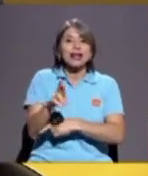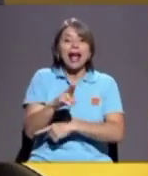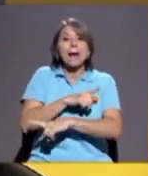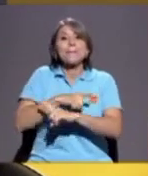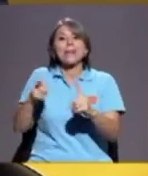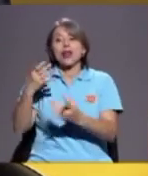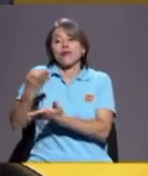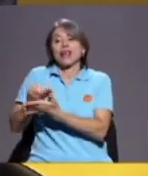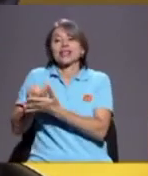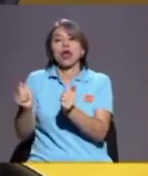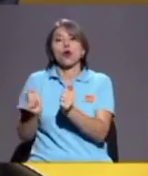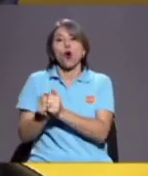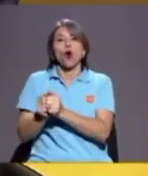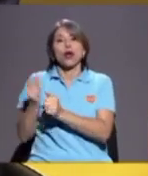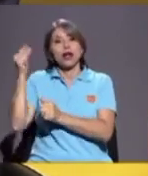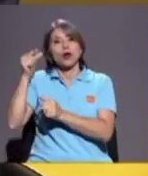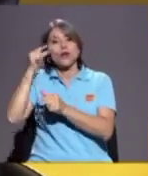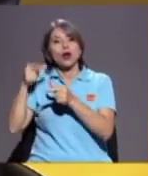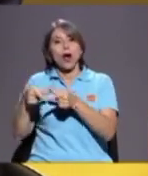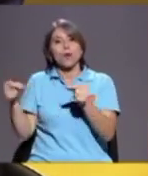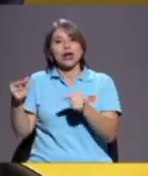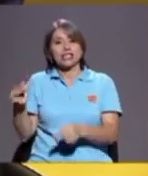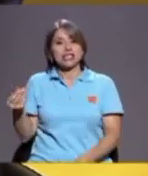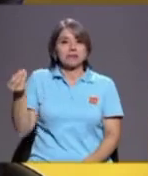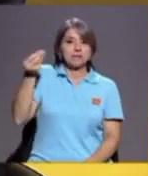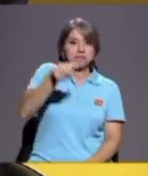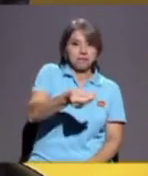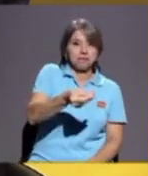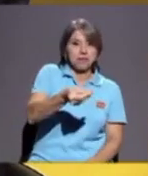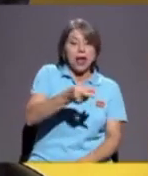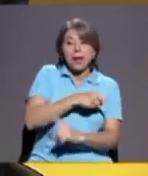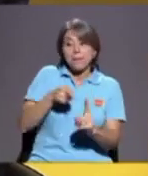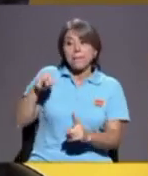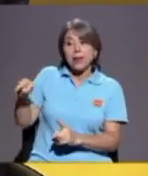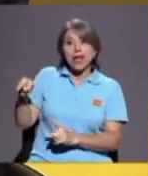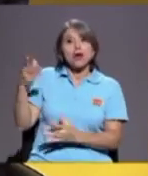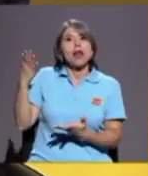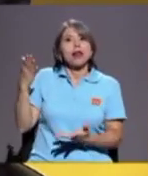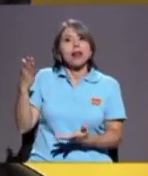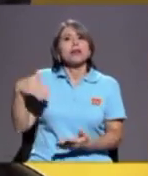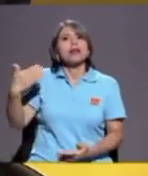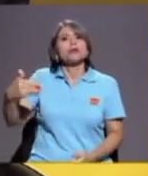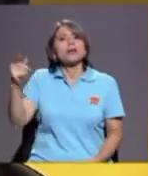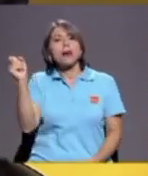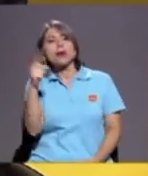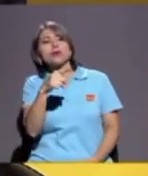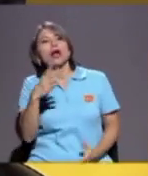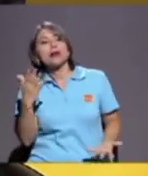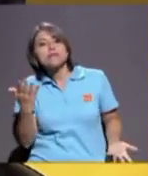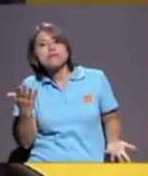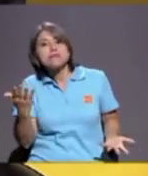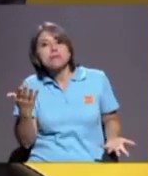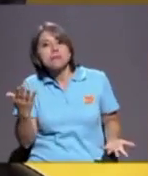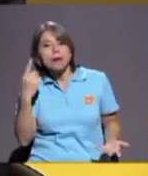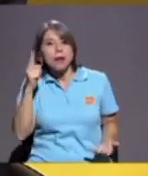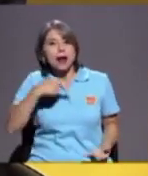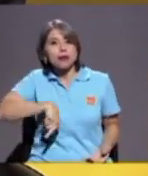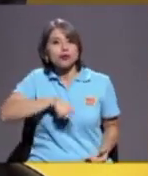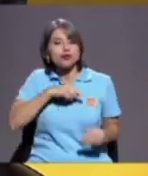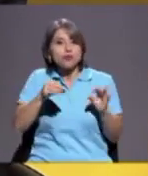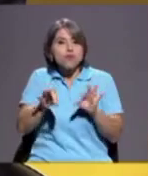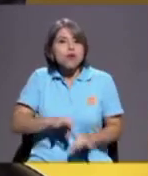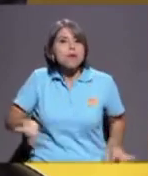del gobierno japonés, ¿verdad? Pero el gobierno japonés al final va a preguntar, bueno, para nosotros es muy importante